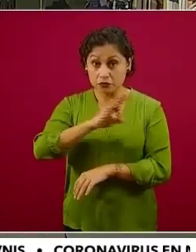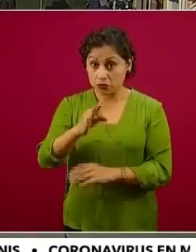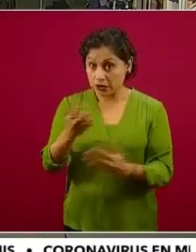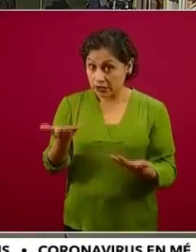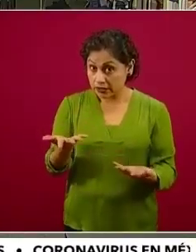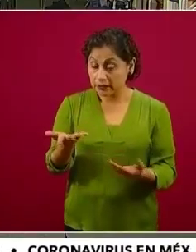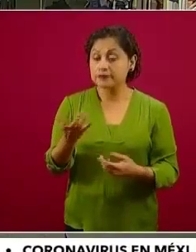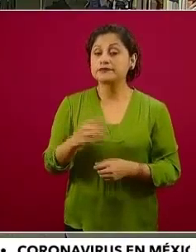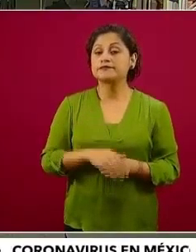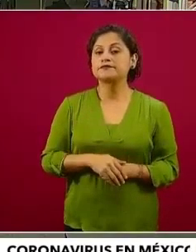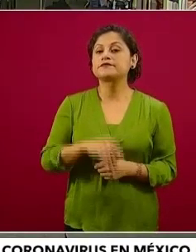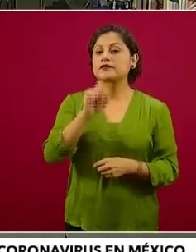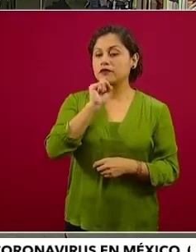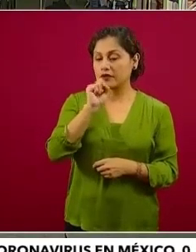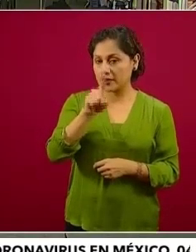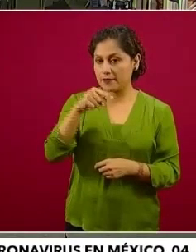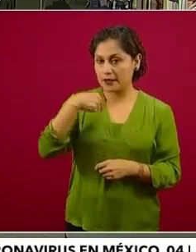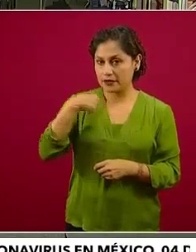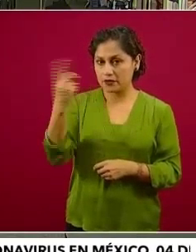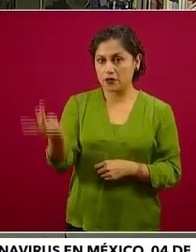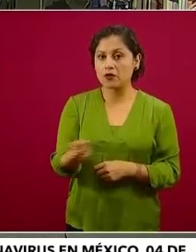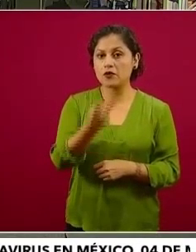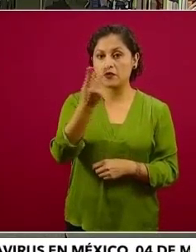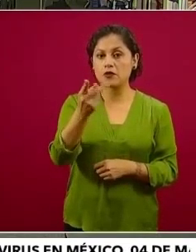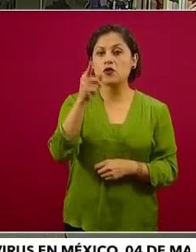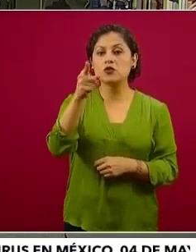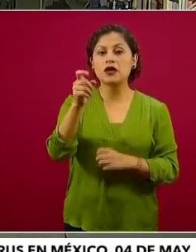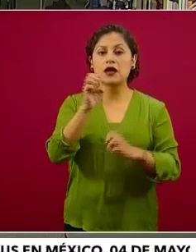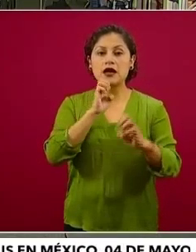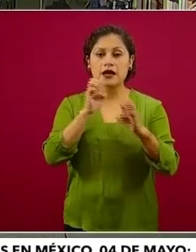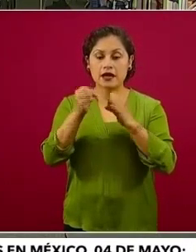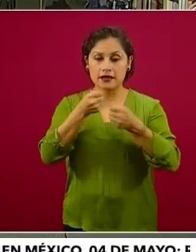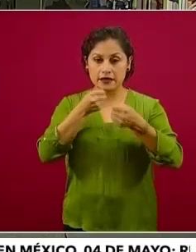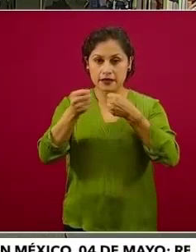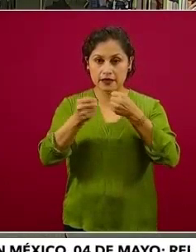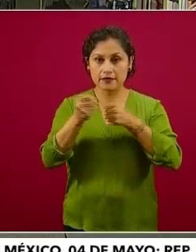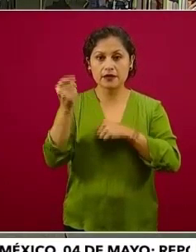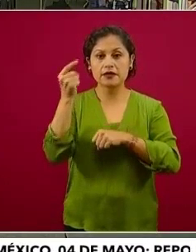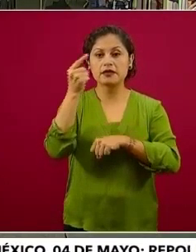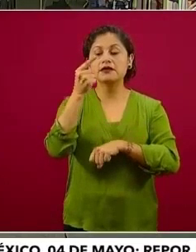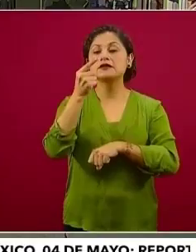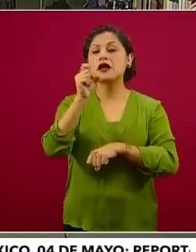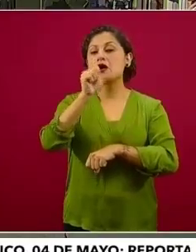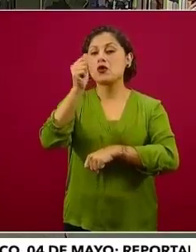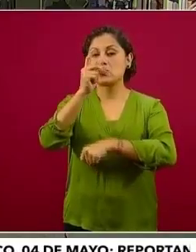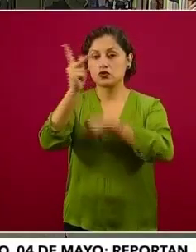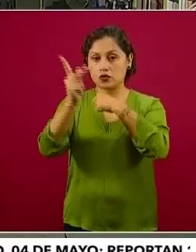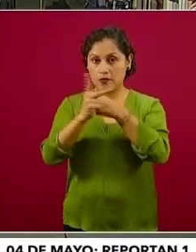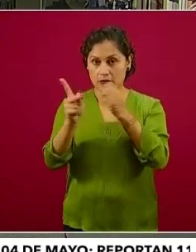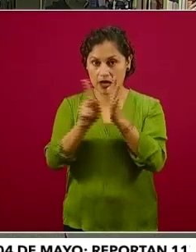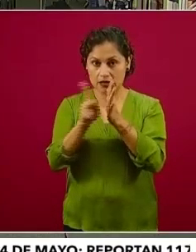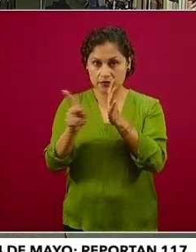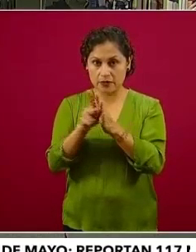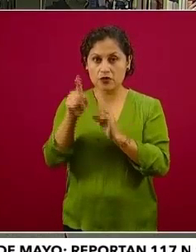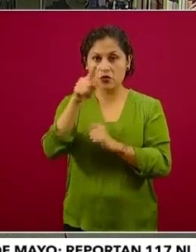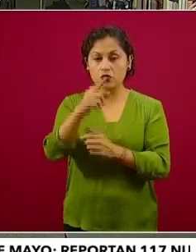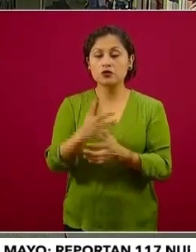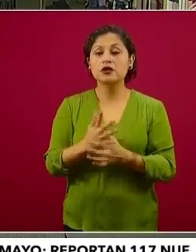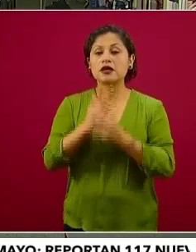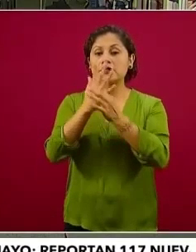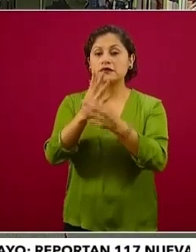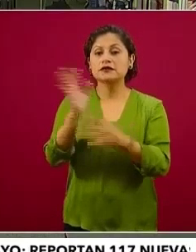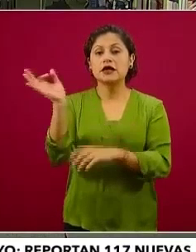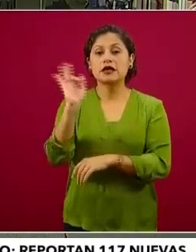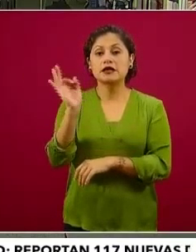dio en un periódico extranjero, comentaba que podría haber hasta 8,000 decesos en